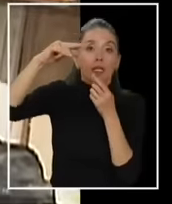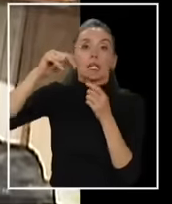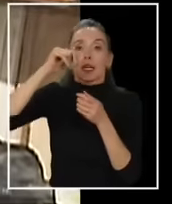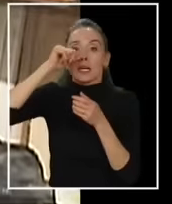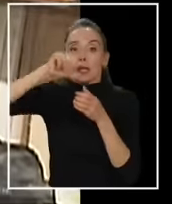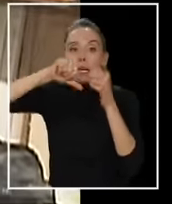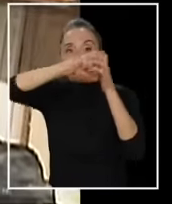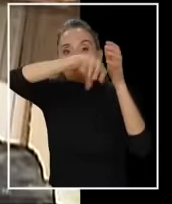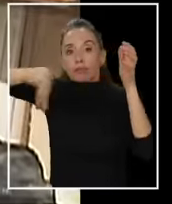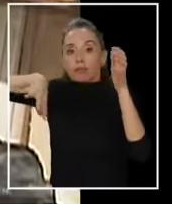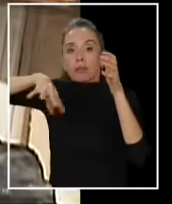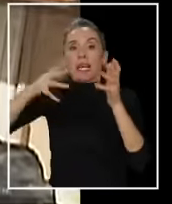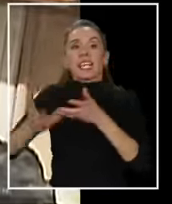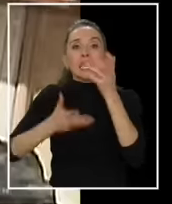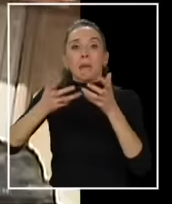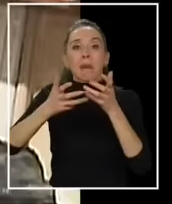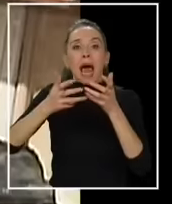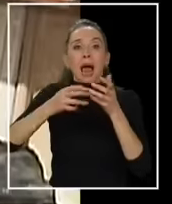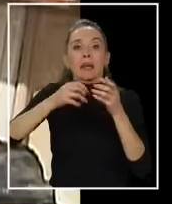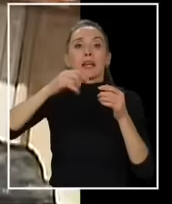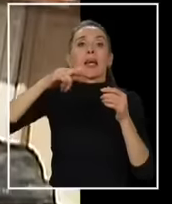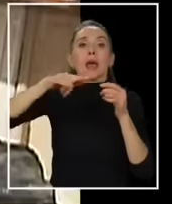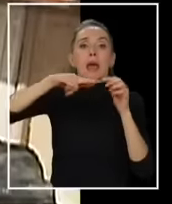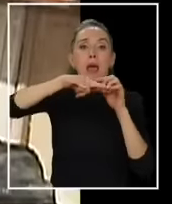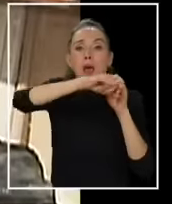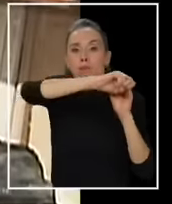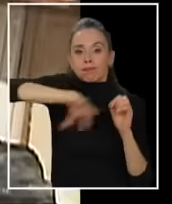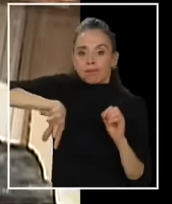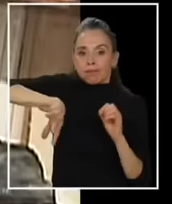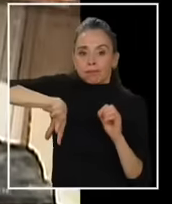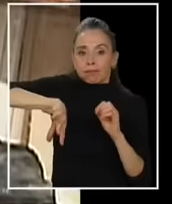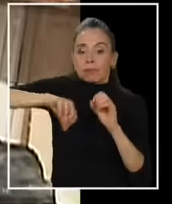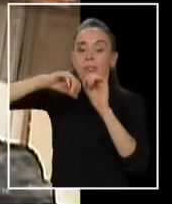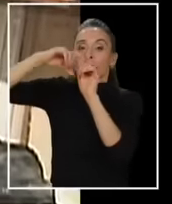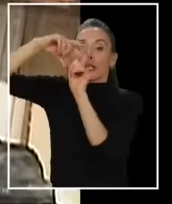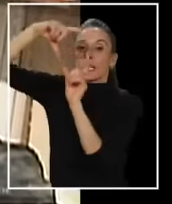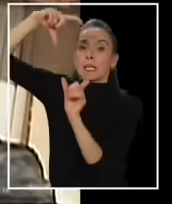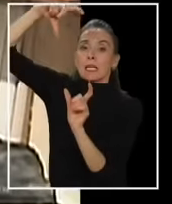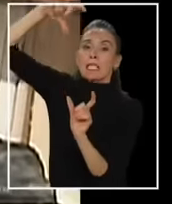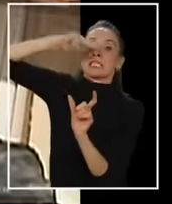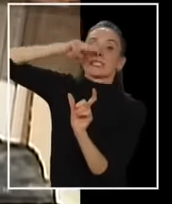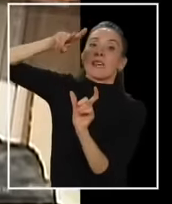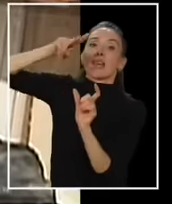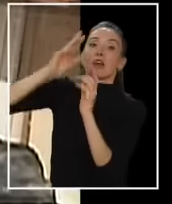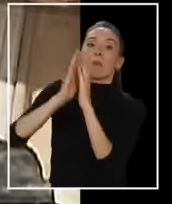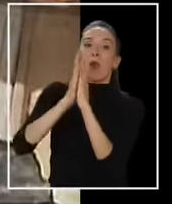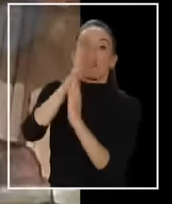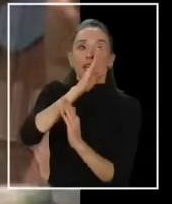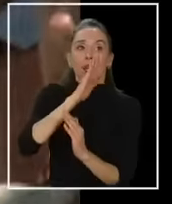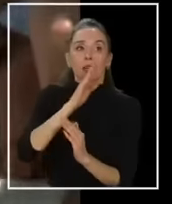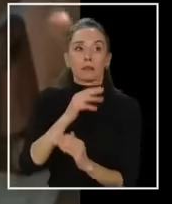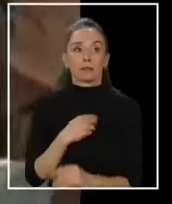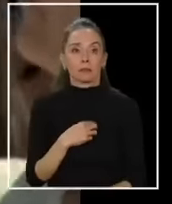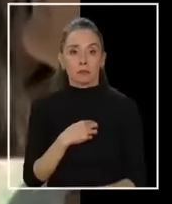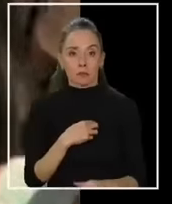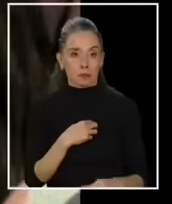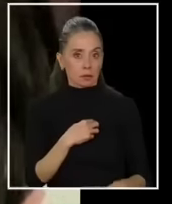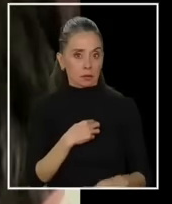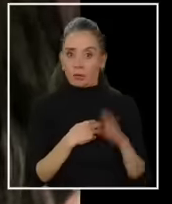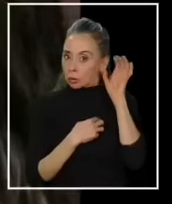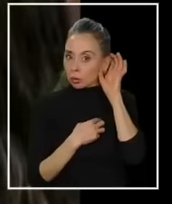petróleo. Ah, aparece la figura. Y aparecía... Bueno, ahí realmente me bajó